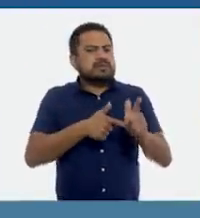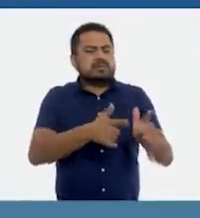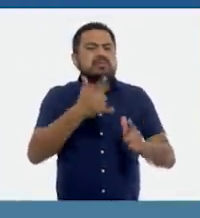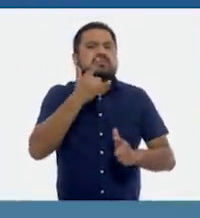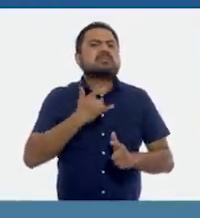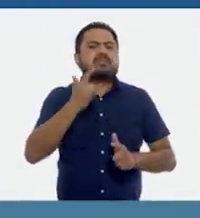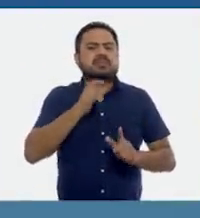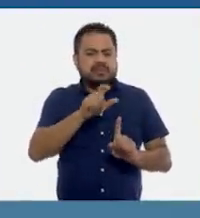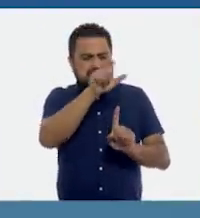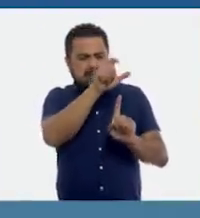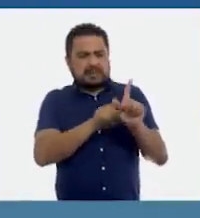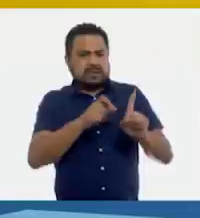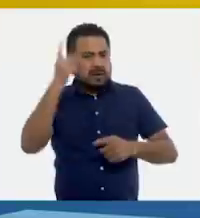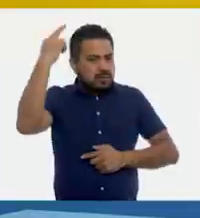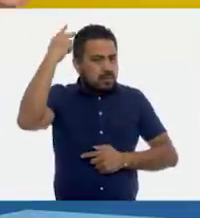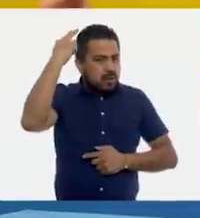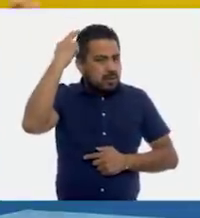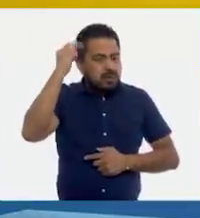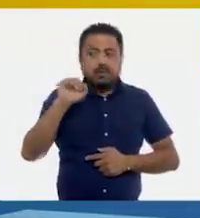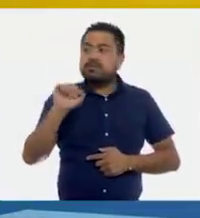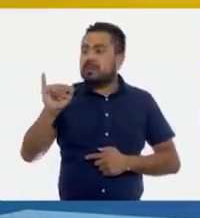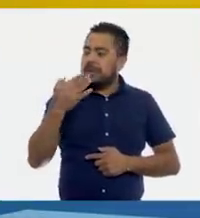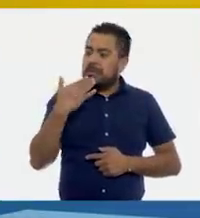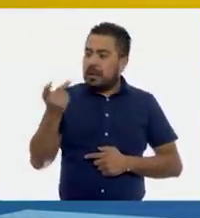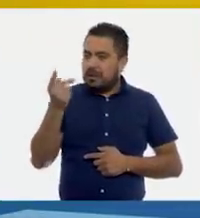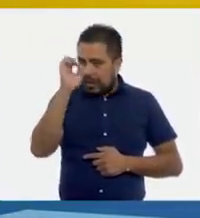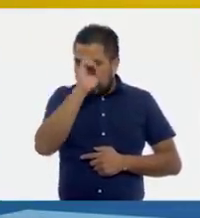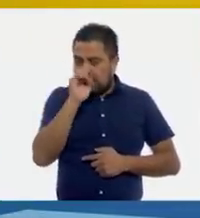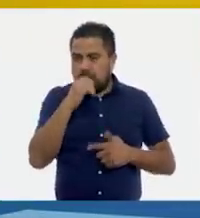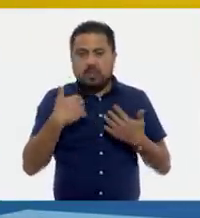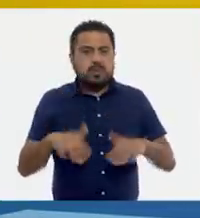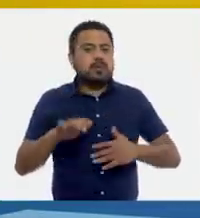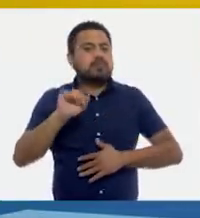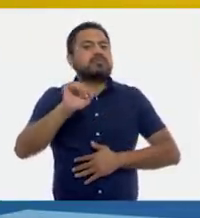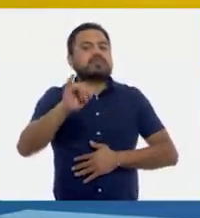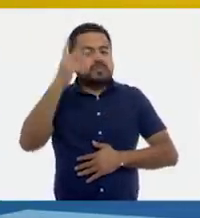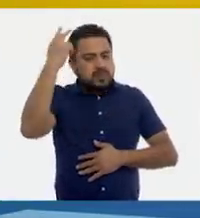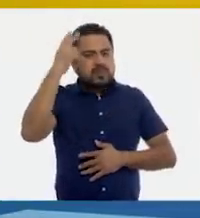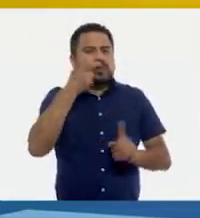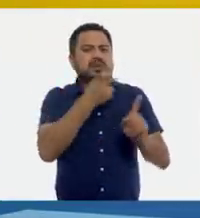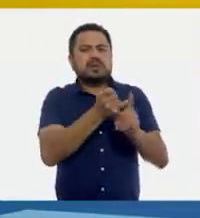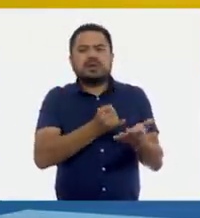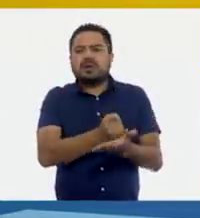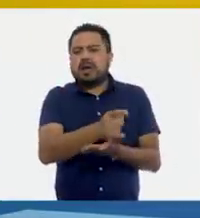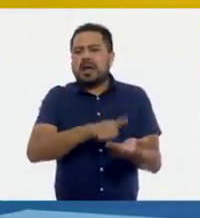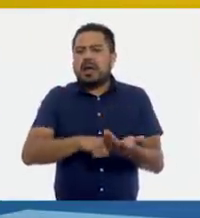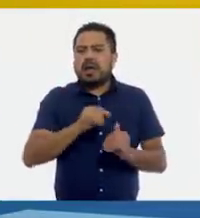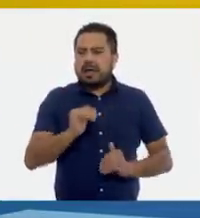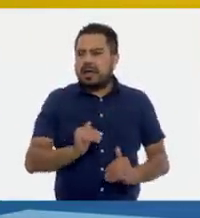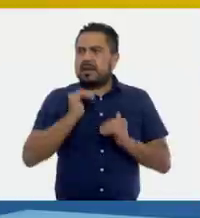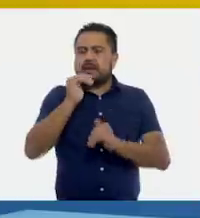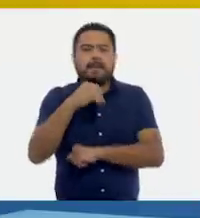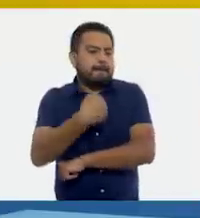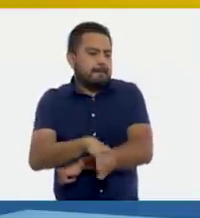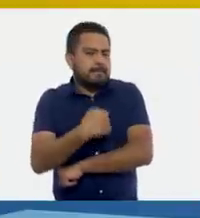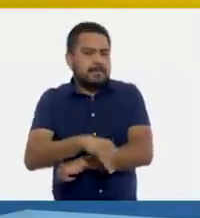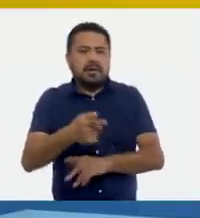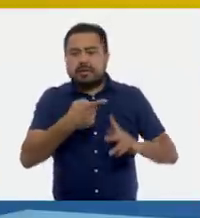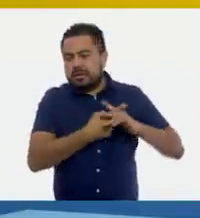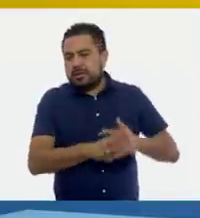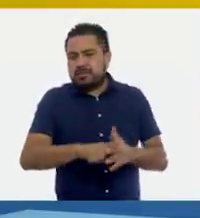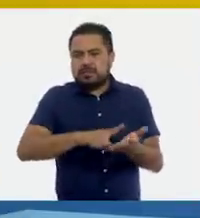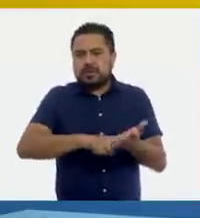ejerció la figura de Porfirio Díaz. Muy buena observación. El Porfiriato se define por estos límites temporales. Inicia